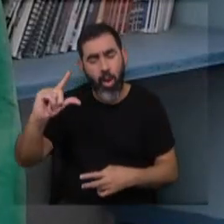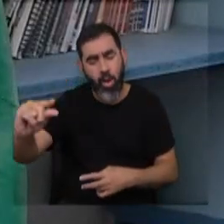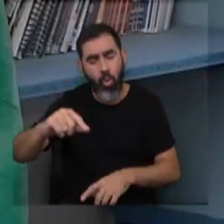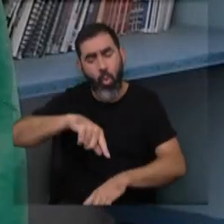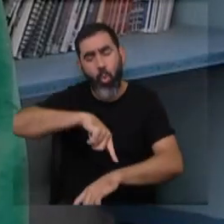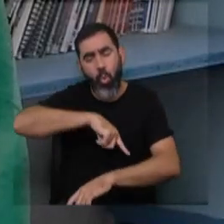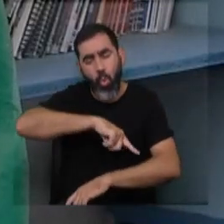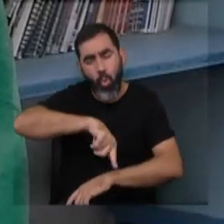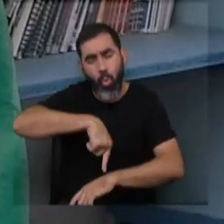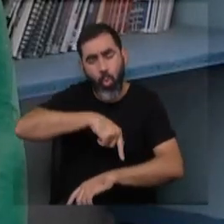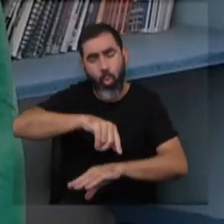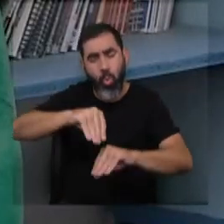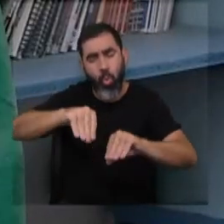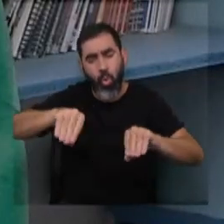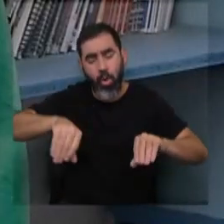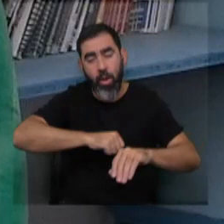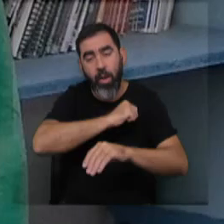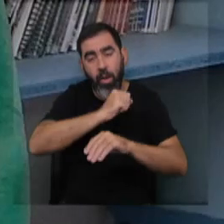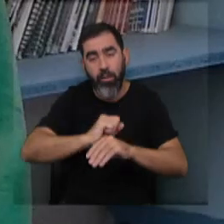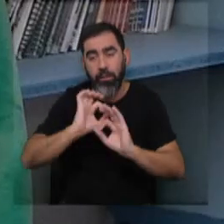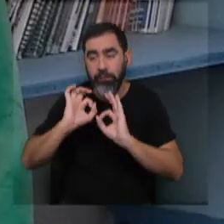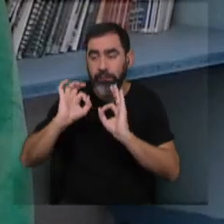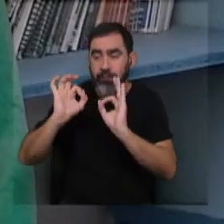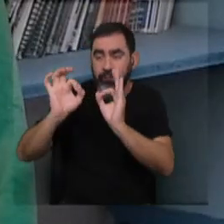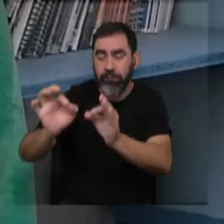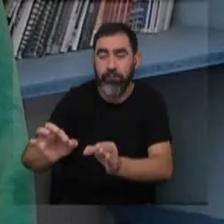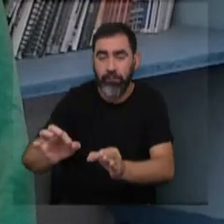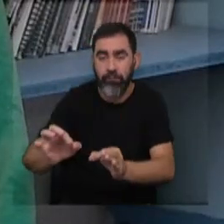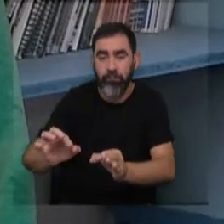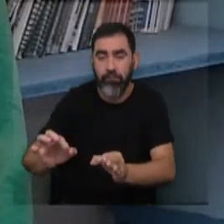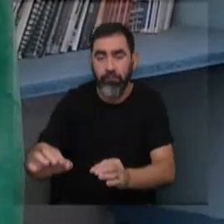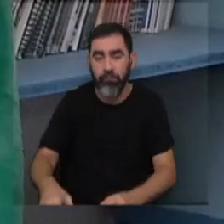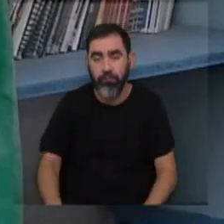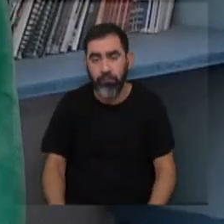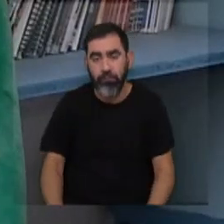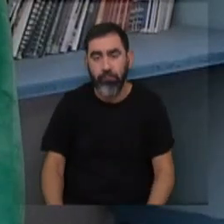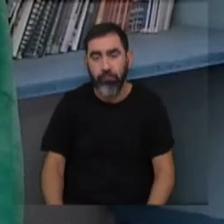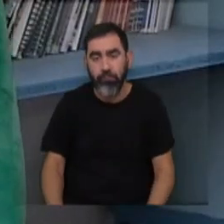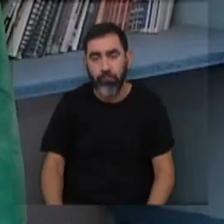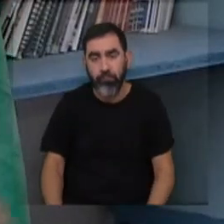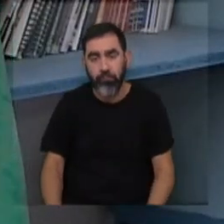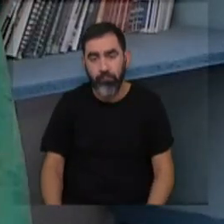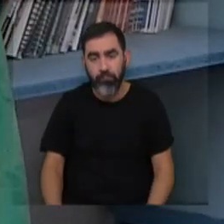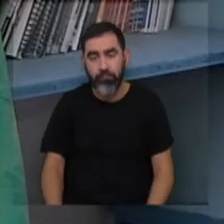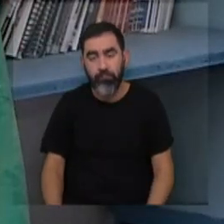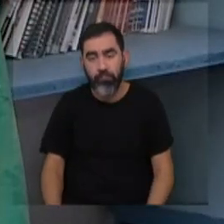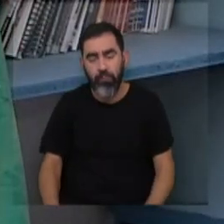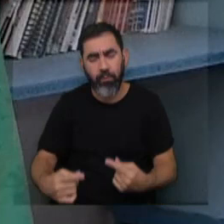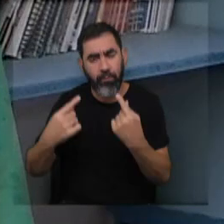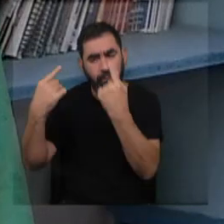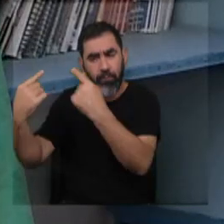muchas horas por el desierto hasta llegar a este lugar que era Era loco porque era ya una geografía